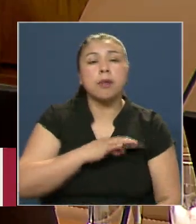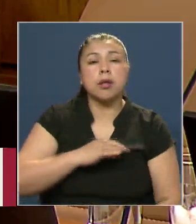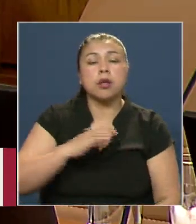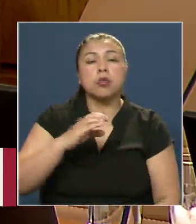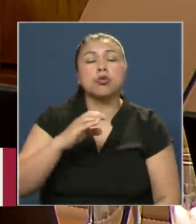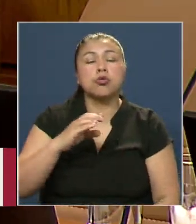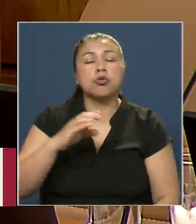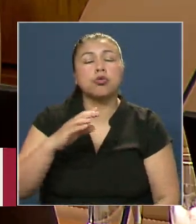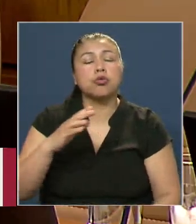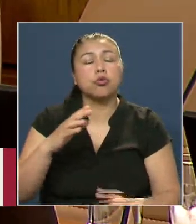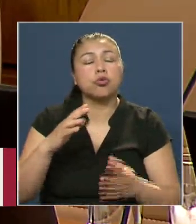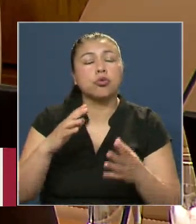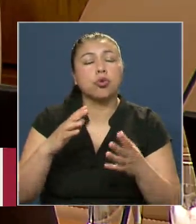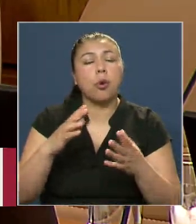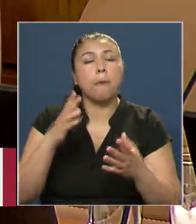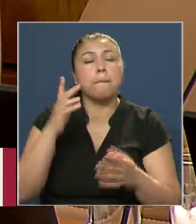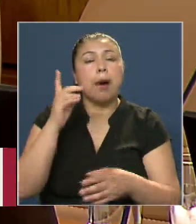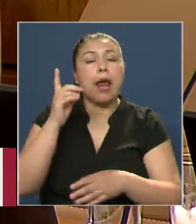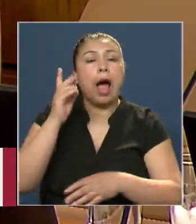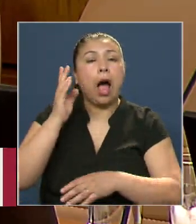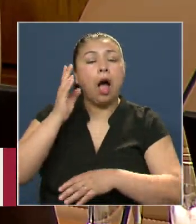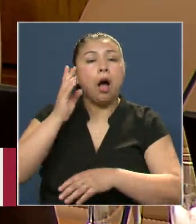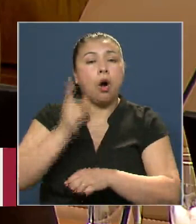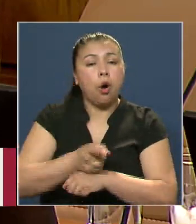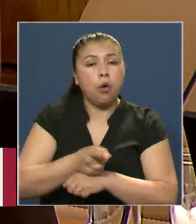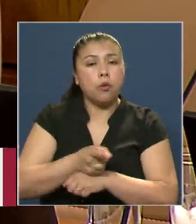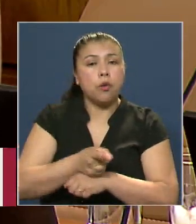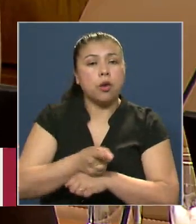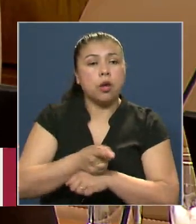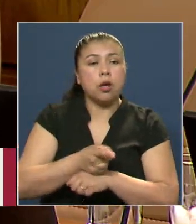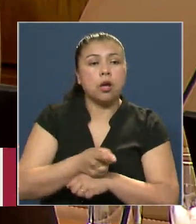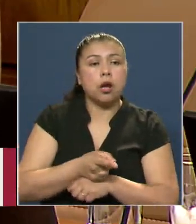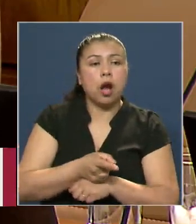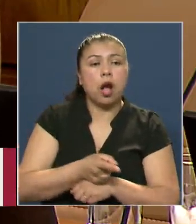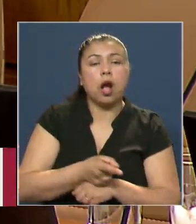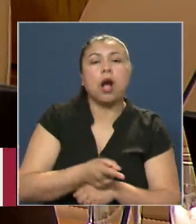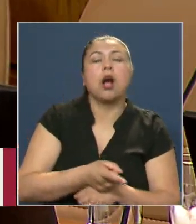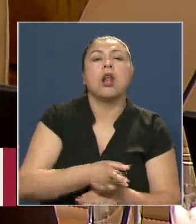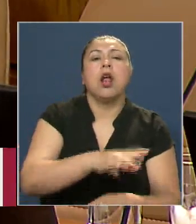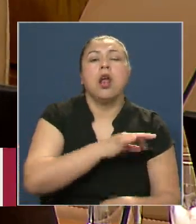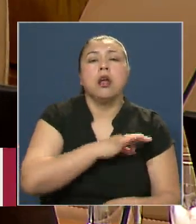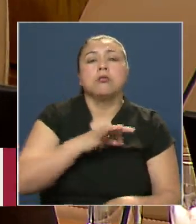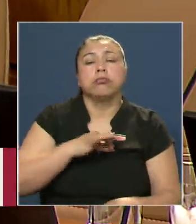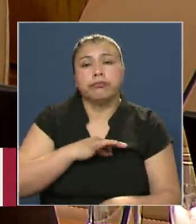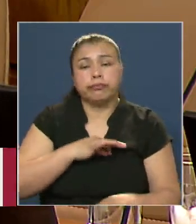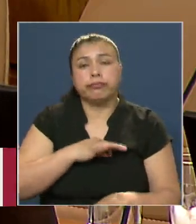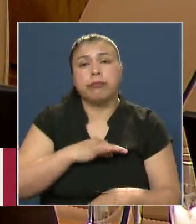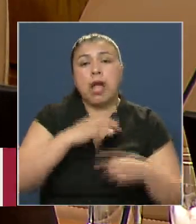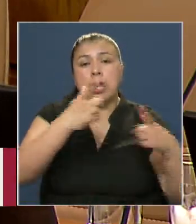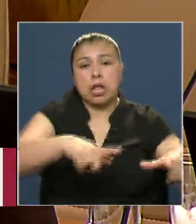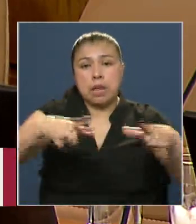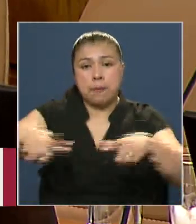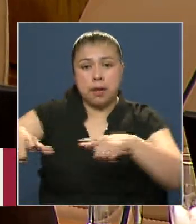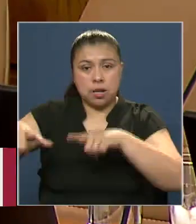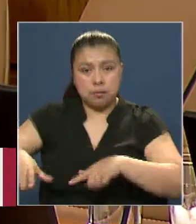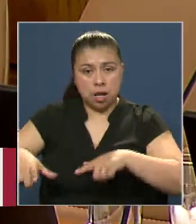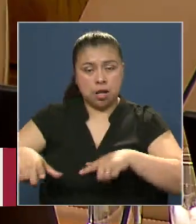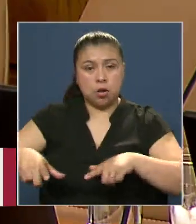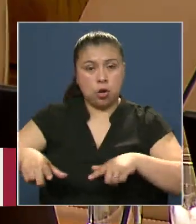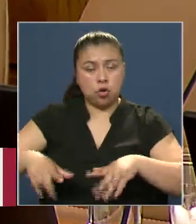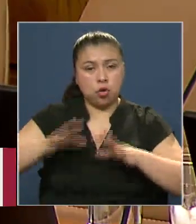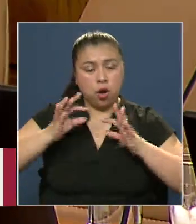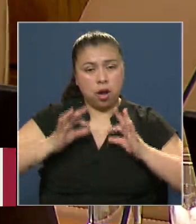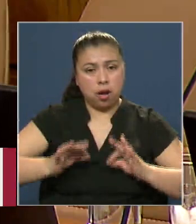para obligar a todos los sectores, léase ministerio y sus servicios, a